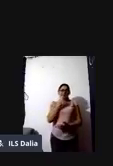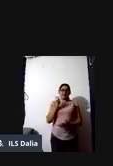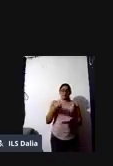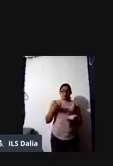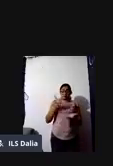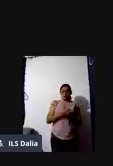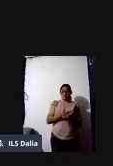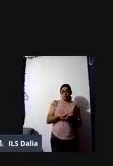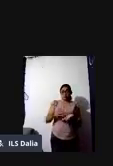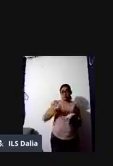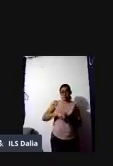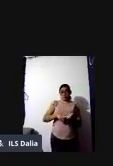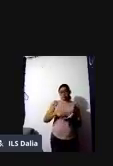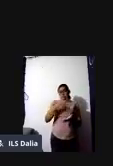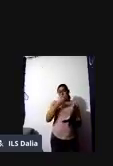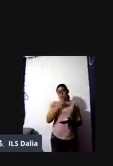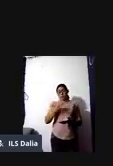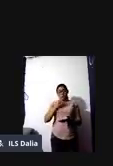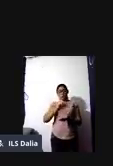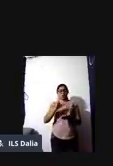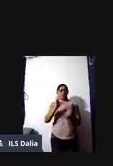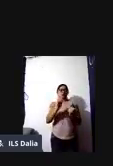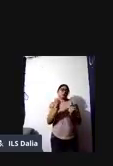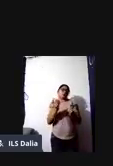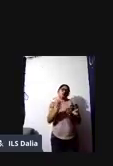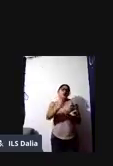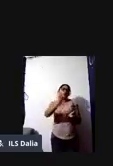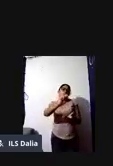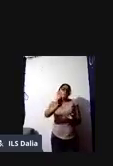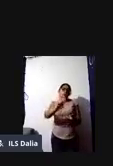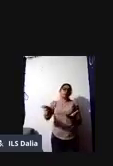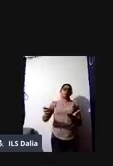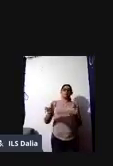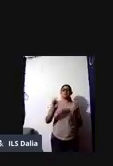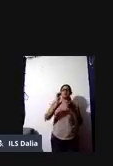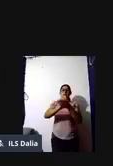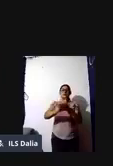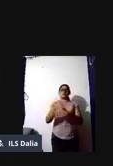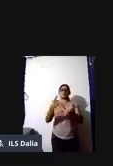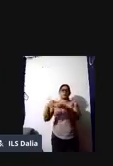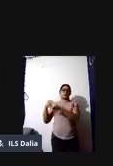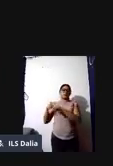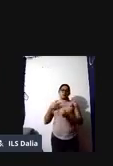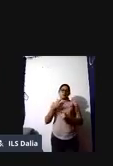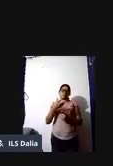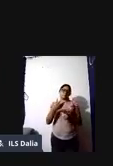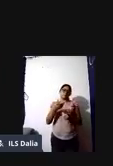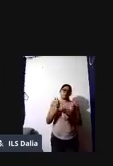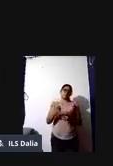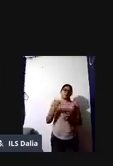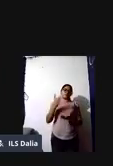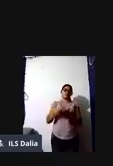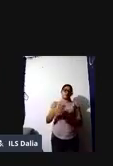pareja, hay celos laborales, celos por el físico, es